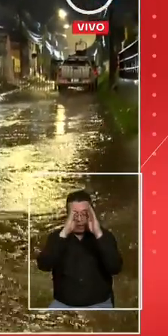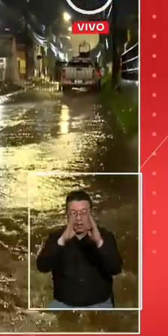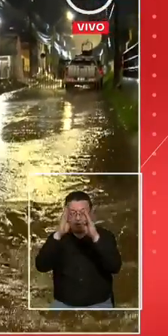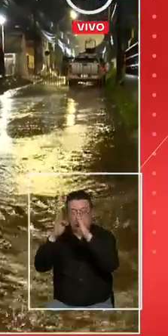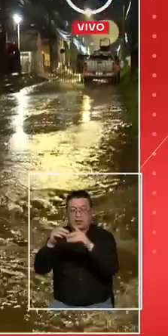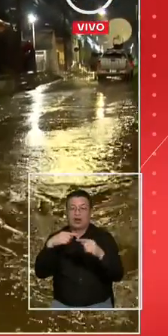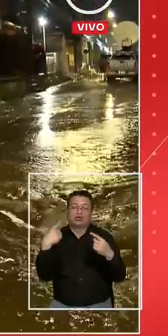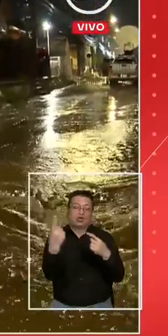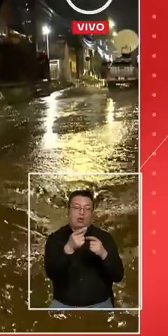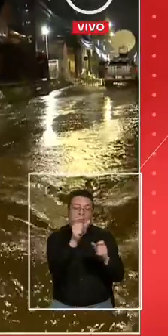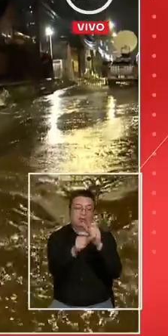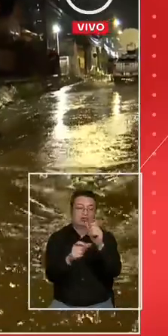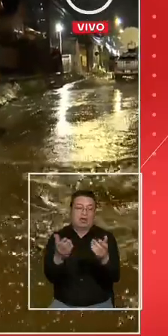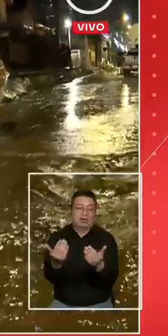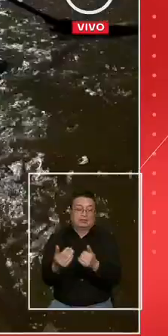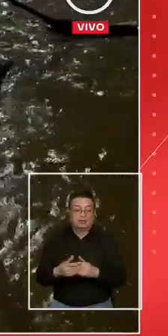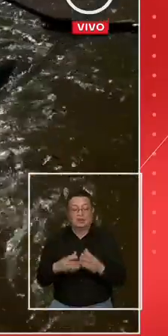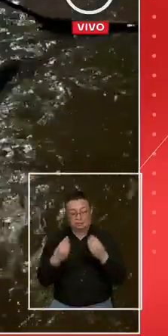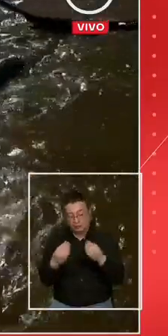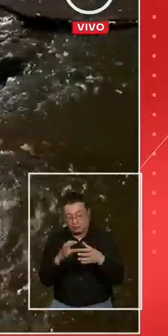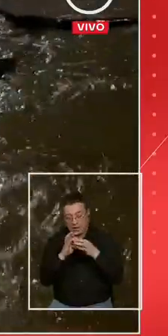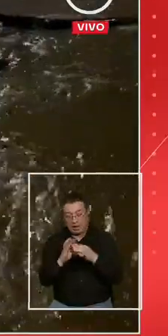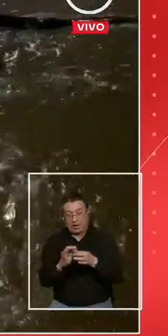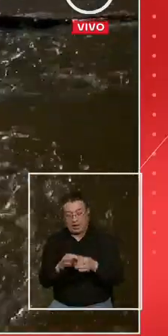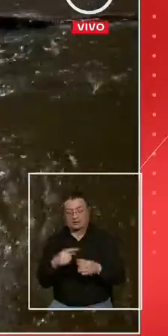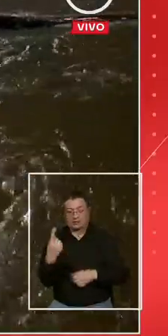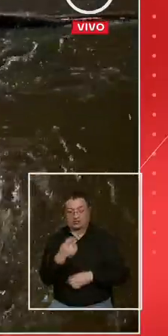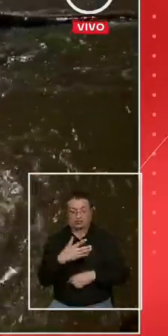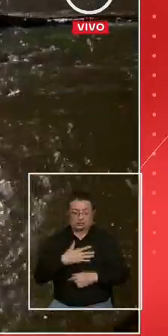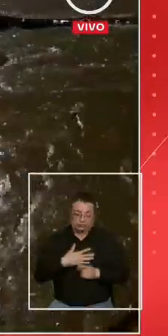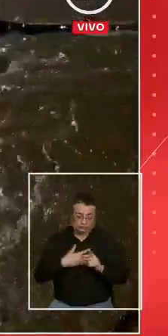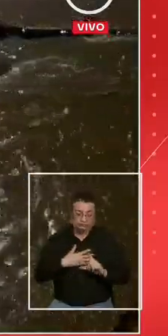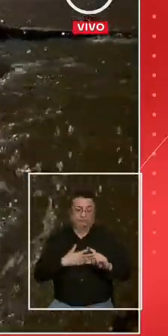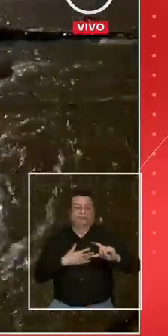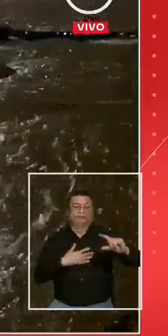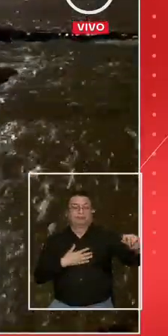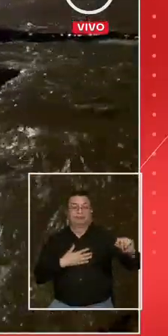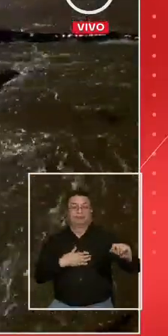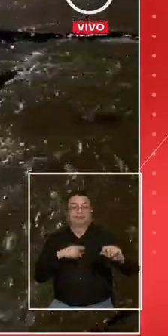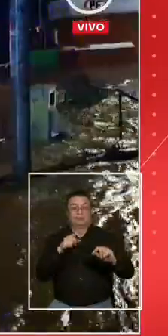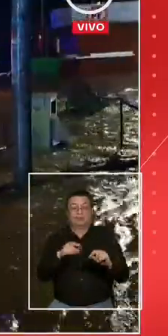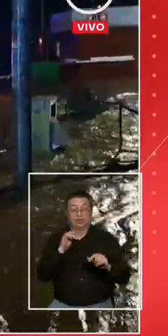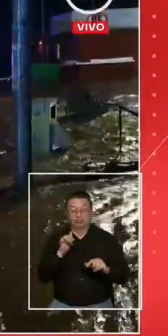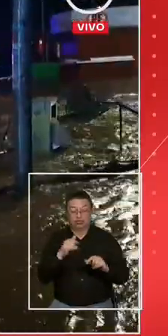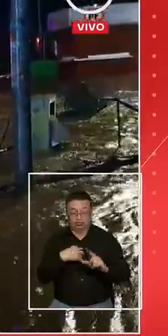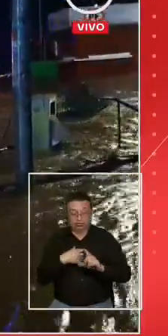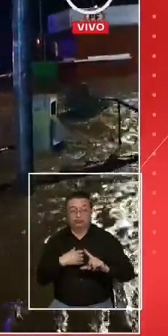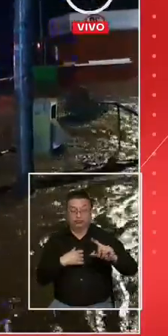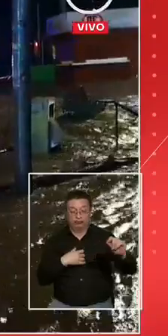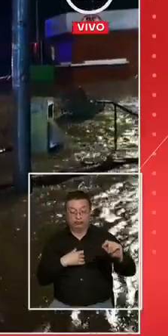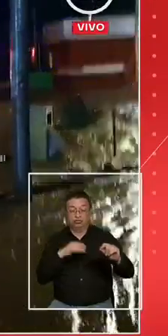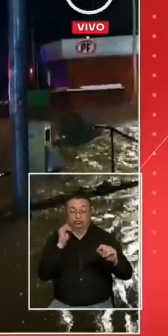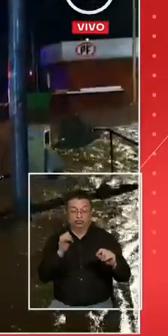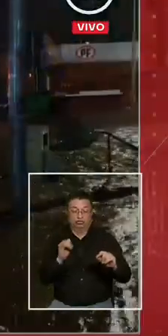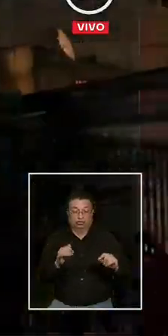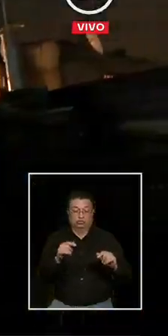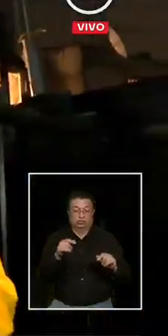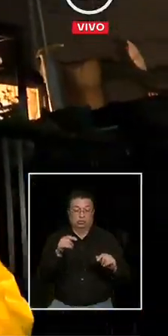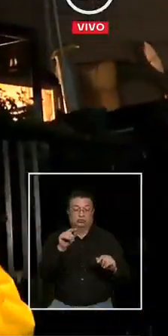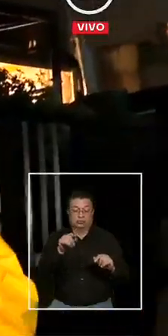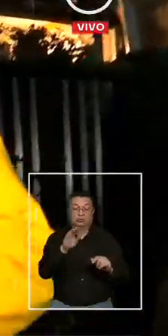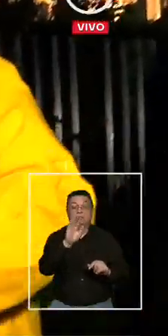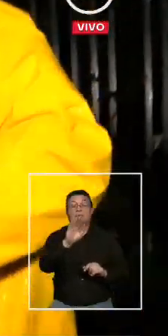personas que lo requieran. Perfecto, mañana lo dejamos trabajar. Muchas gracias. Nosotros vamos a empezar a movernos por acá. Por ahí vamos. Andrés Constanza, para